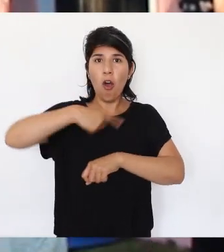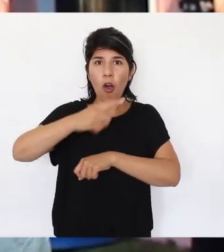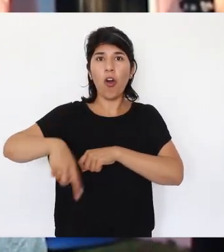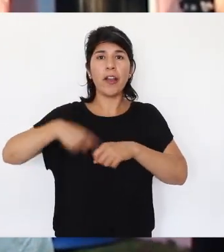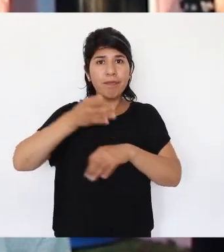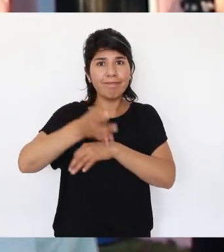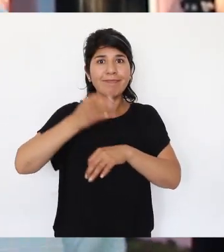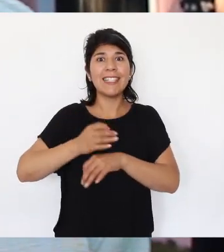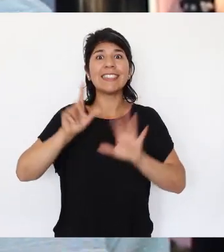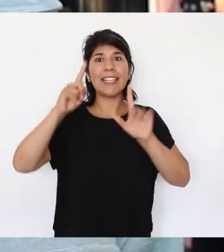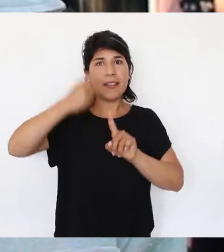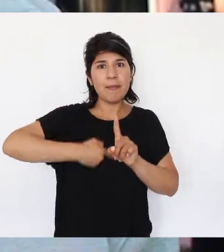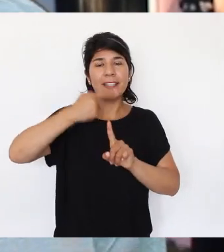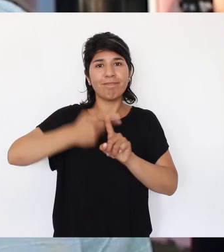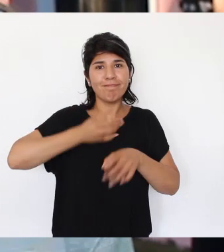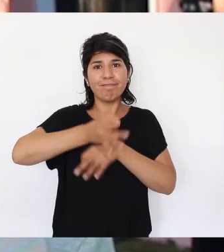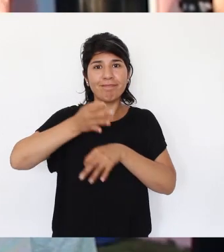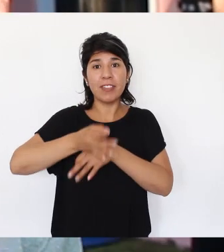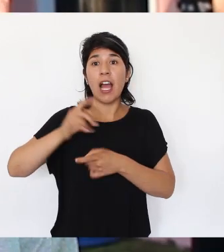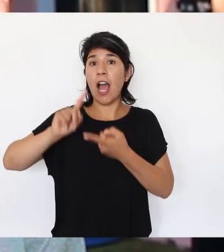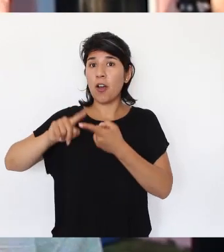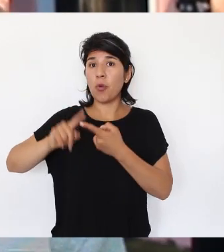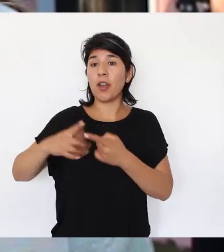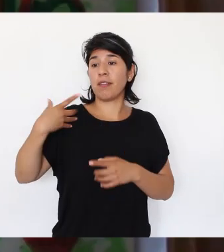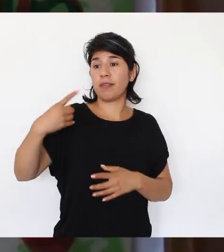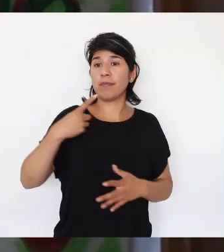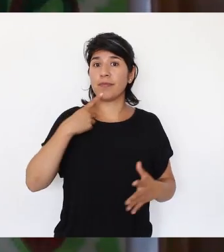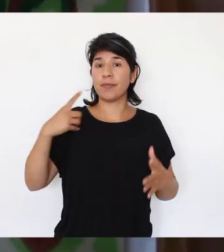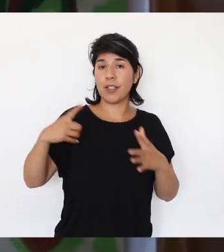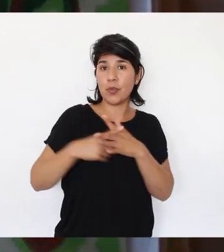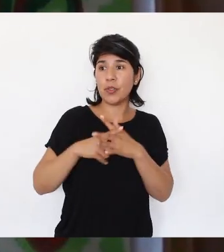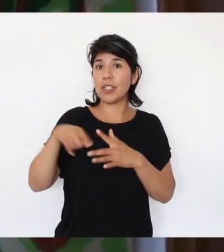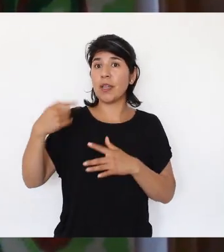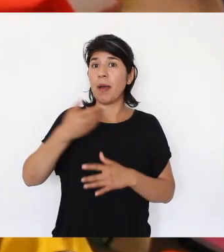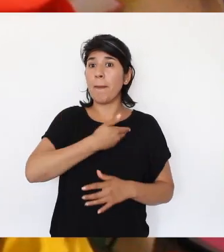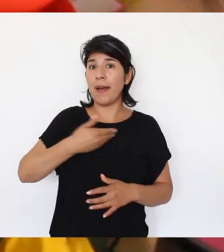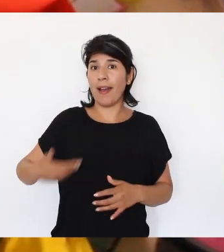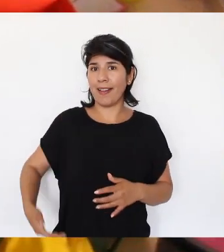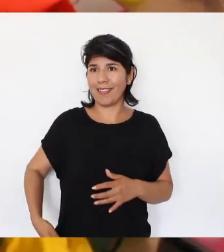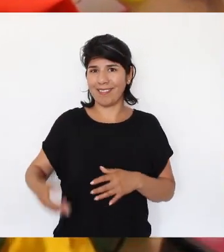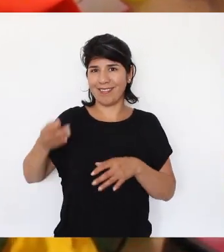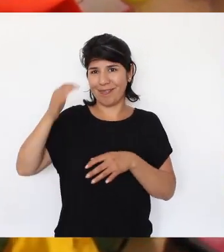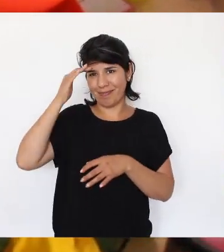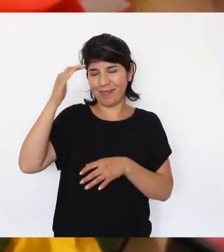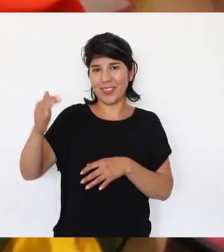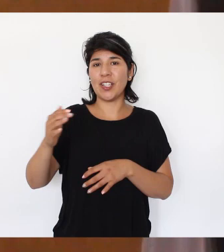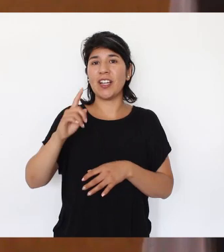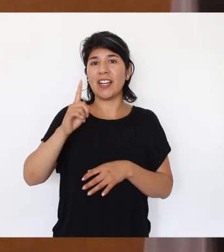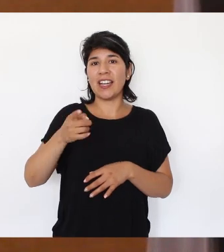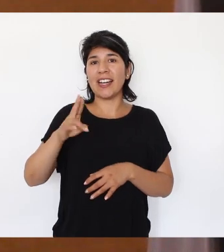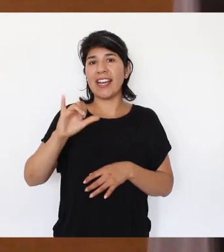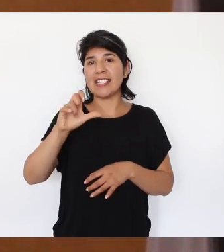durante siete meses este fue un acuerdo entre la dirección de políticas inclusivas y la maestra capacitadora